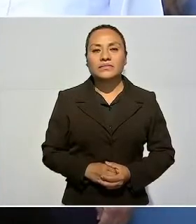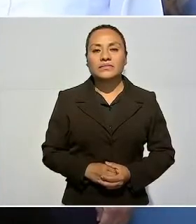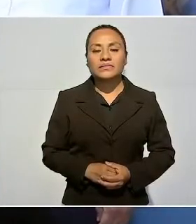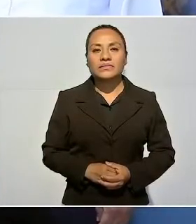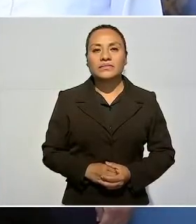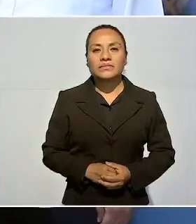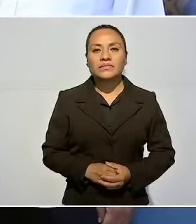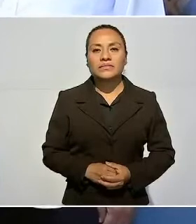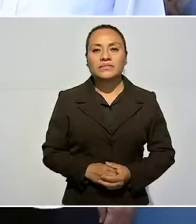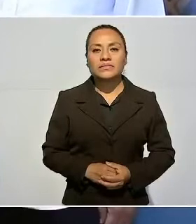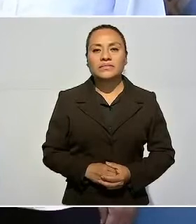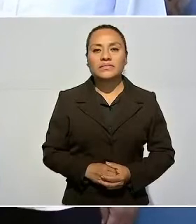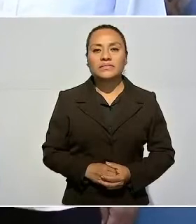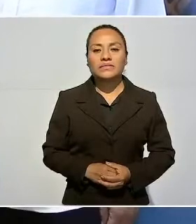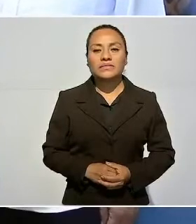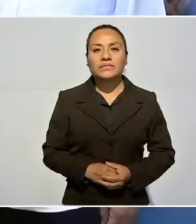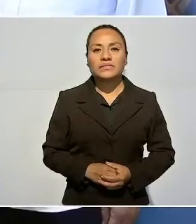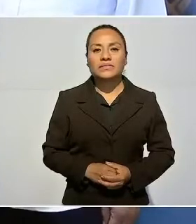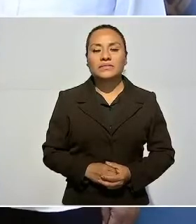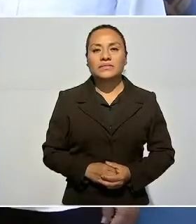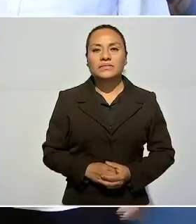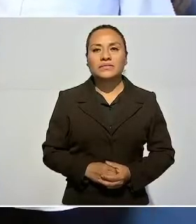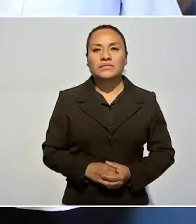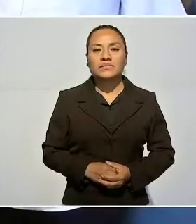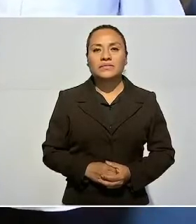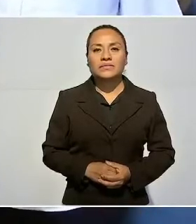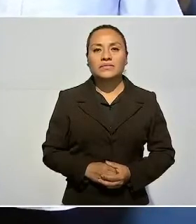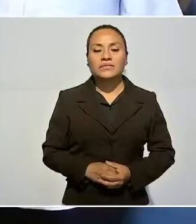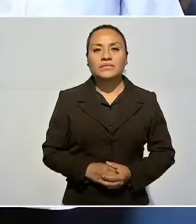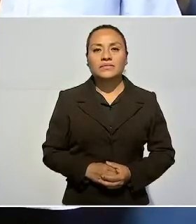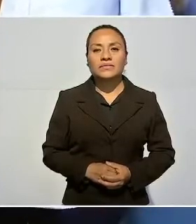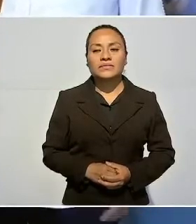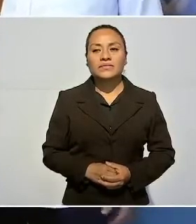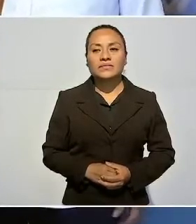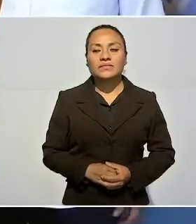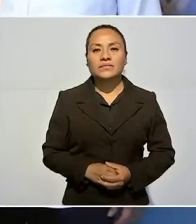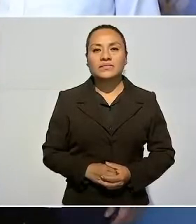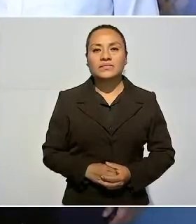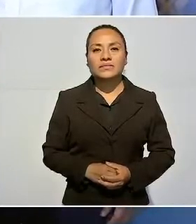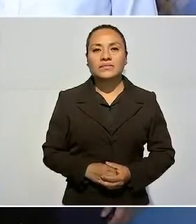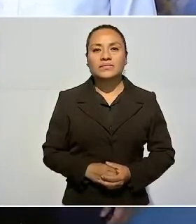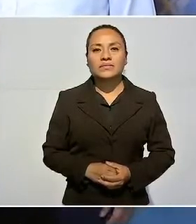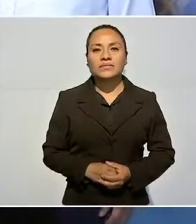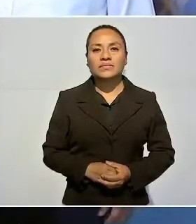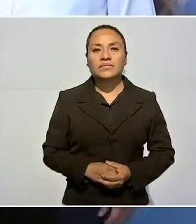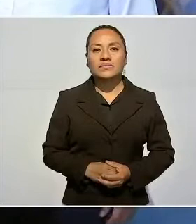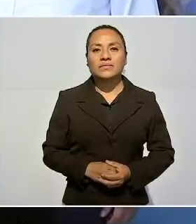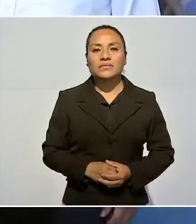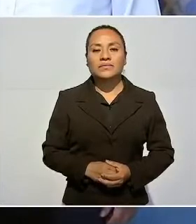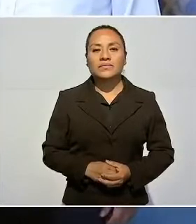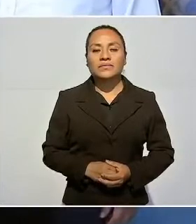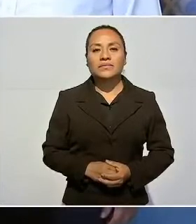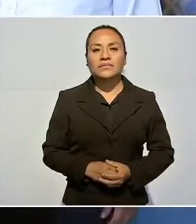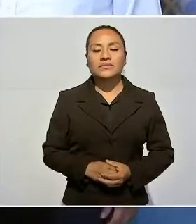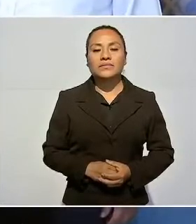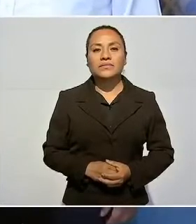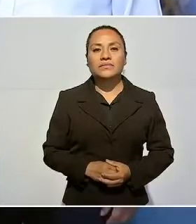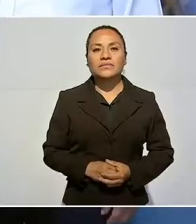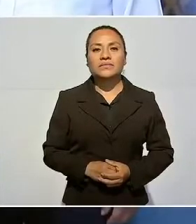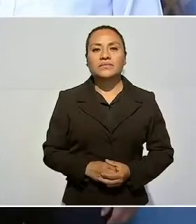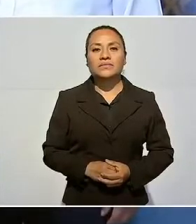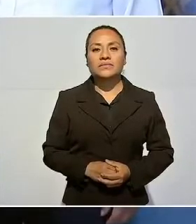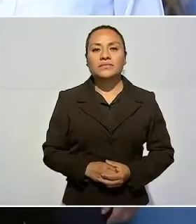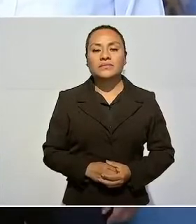pero como es la autosuficiencia, sí, la milpa, como la gente vive de la tierra, Se reactivó. la milpa Es ayudó una ventaja. muchísimo.